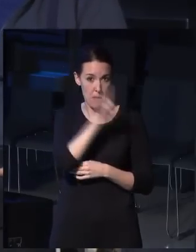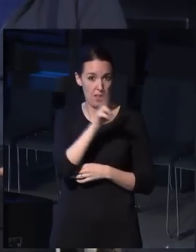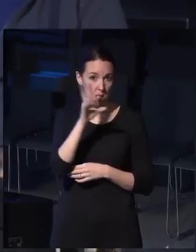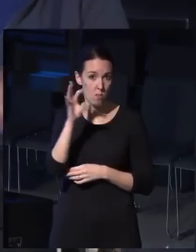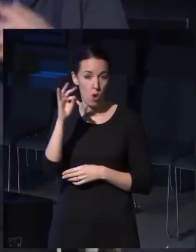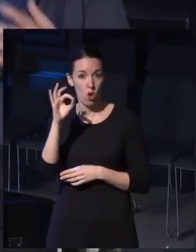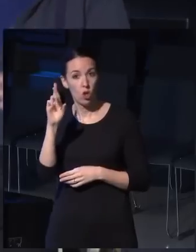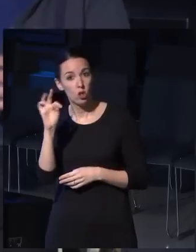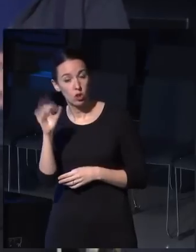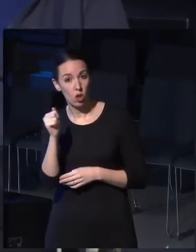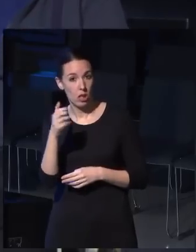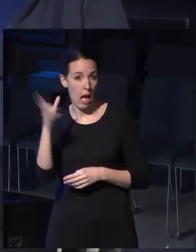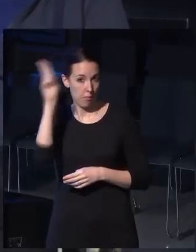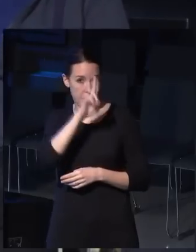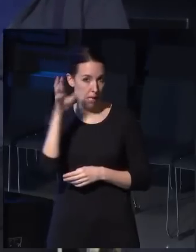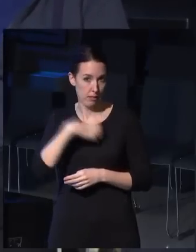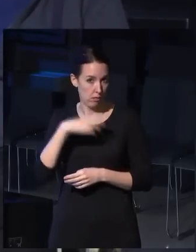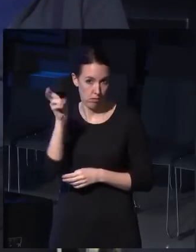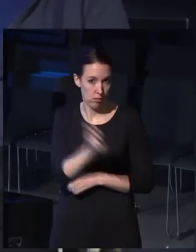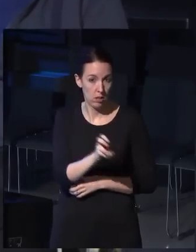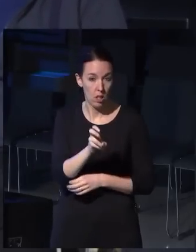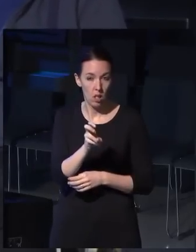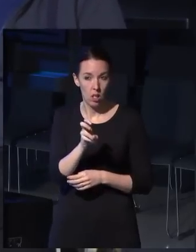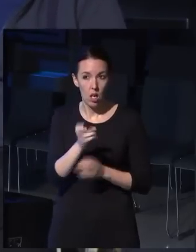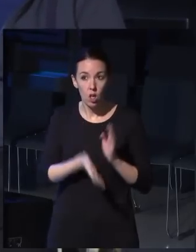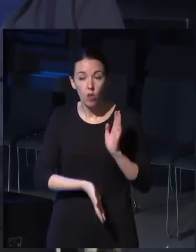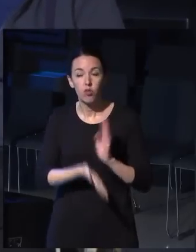Madrid. Entonces fue para allá y fue con